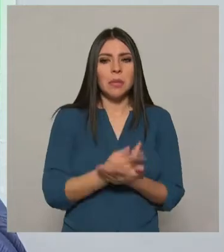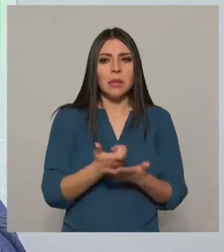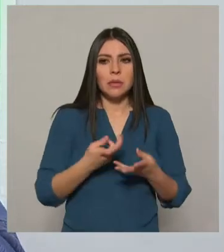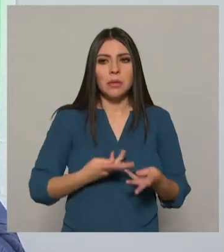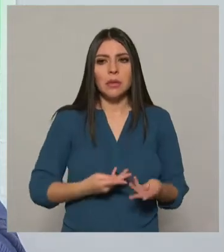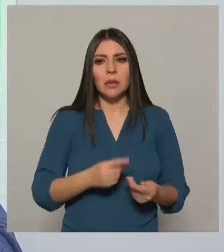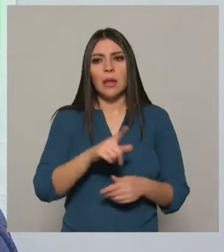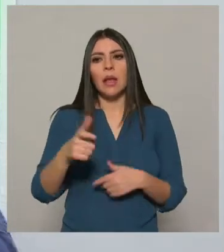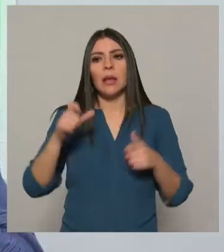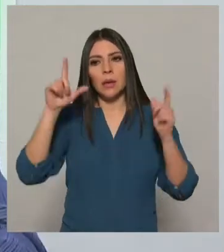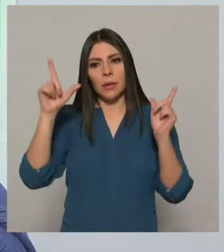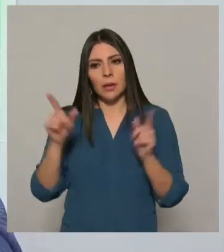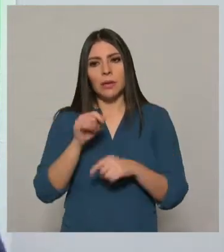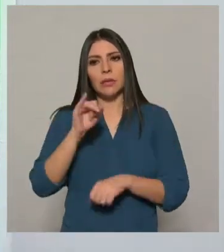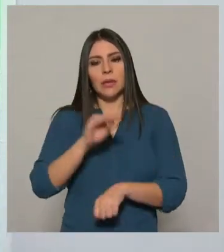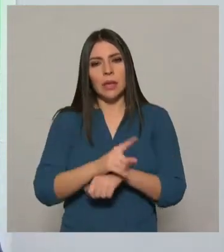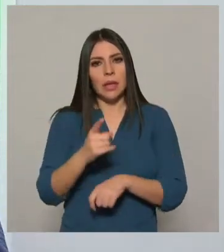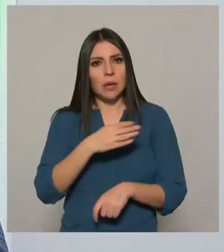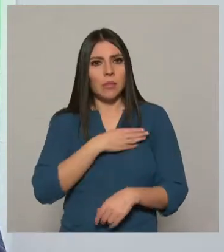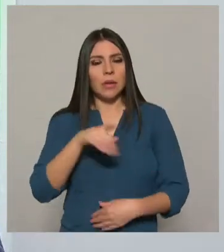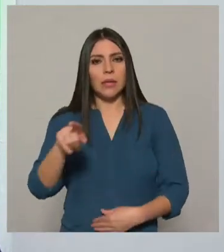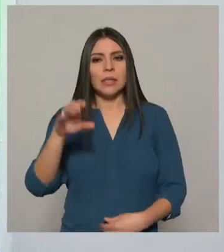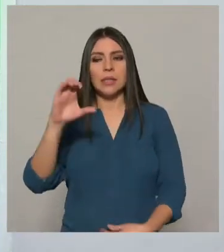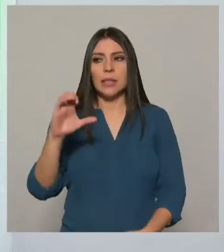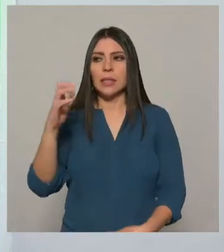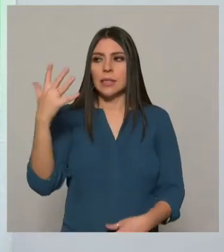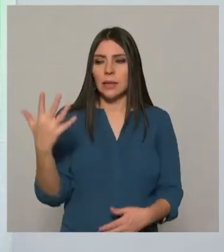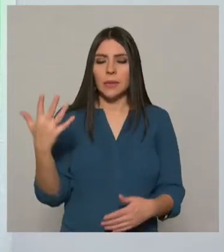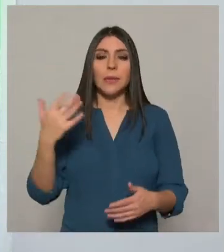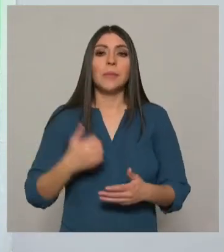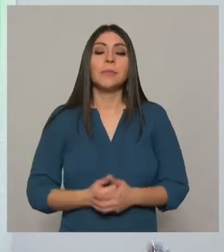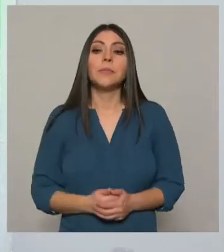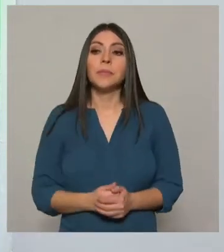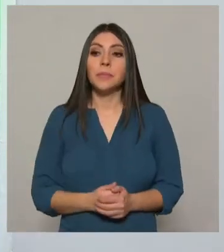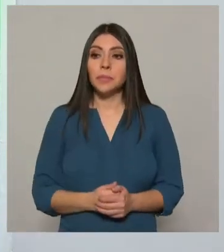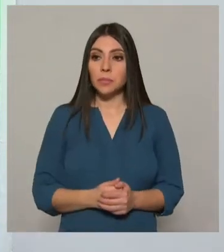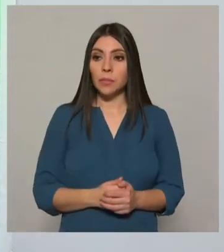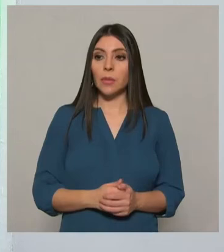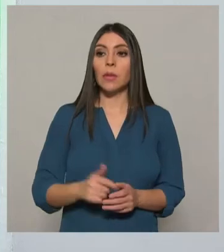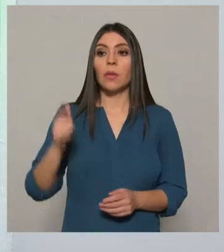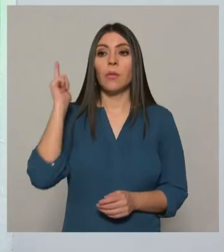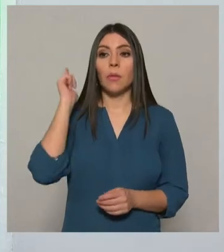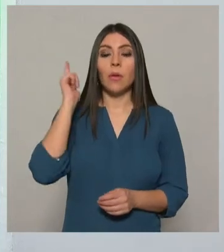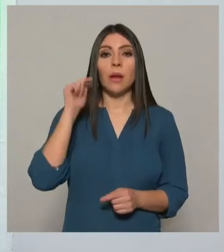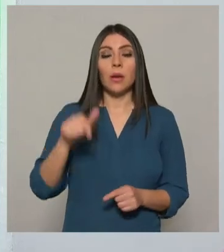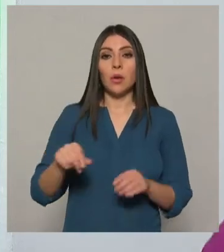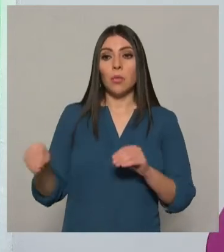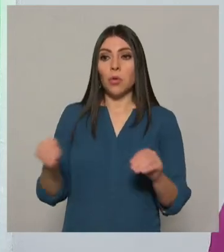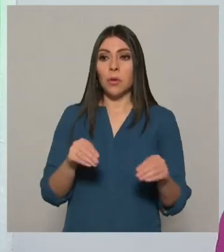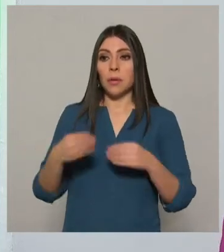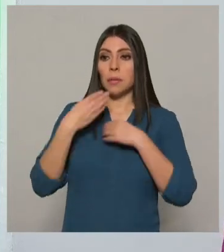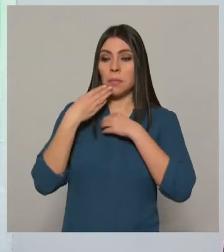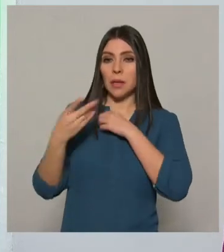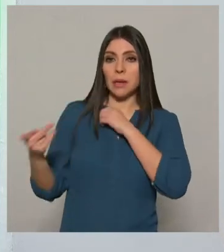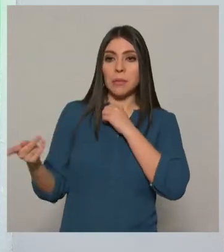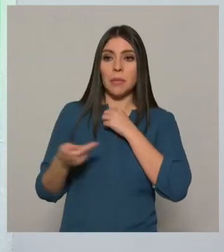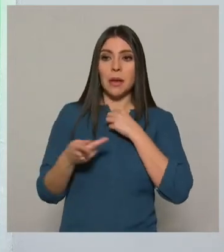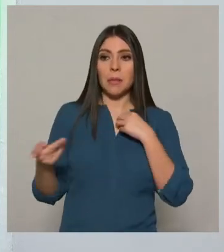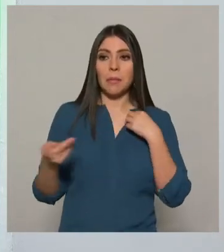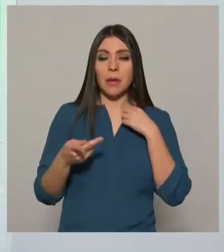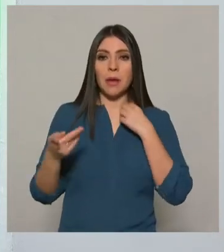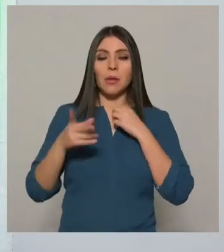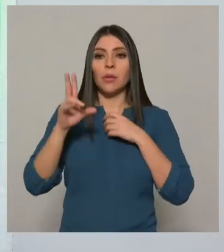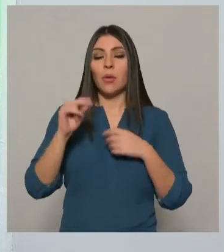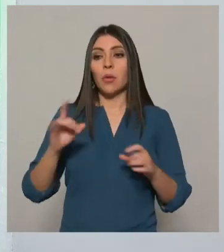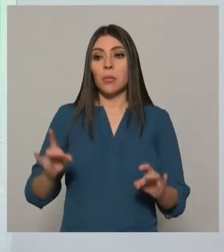hicieron caso y ya redujeron el presupuesto del C5. Y ojalá el tema de movilidad sea bien planeado, bien estructurado para no caer